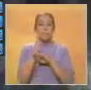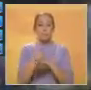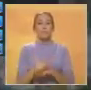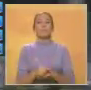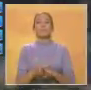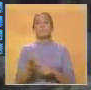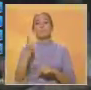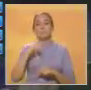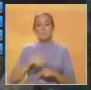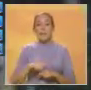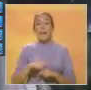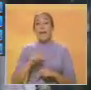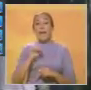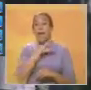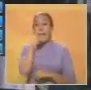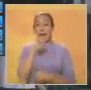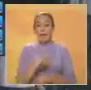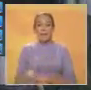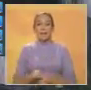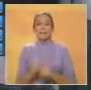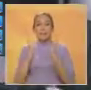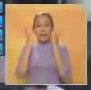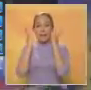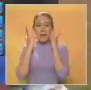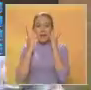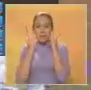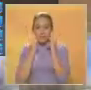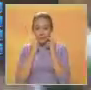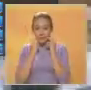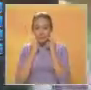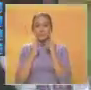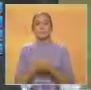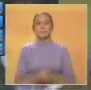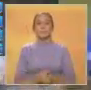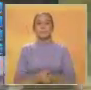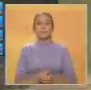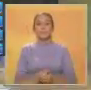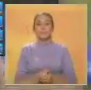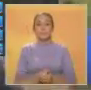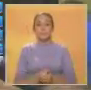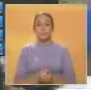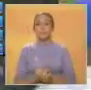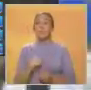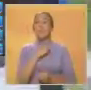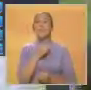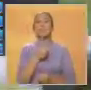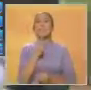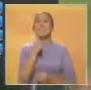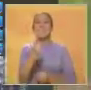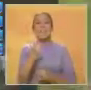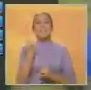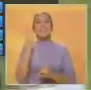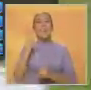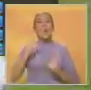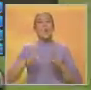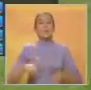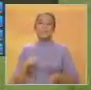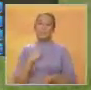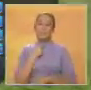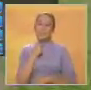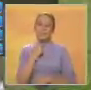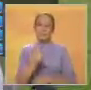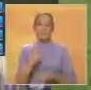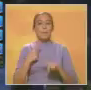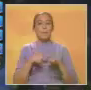le continúa las águilas con 16 victorias y la misma cantidad de derrotas los tres no me gusta decir últimos puestos quienes van allí en la